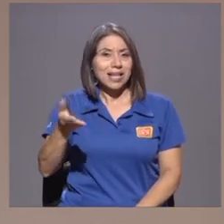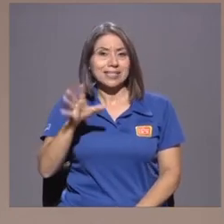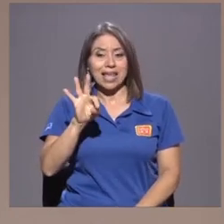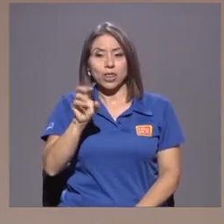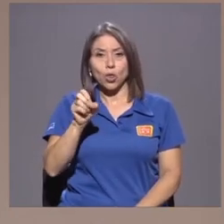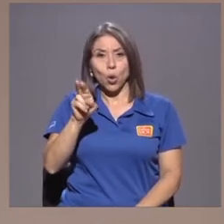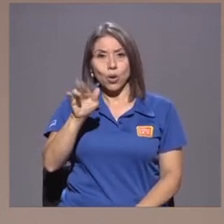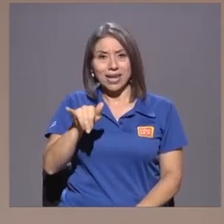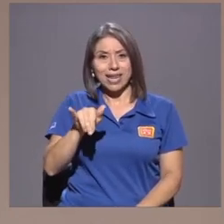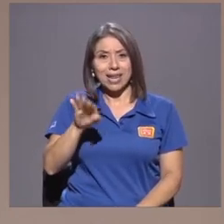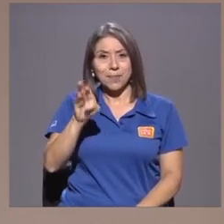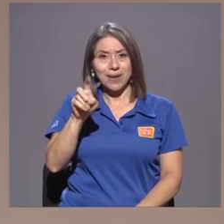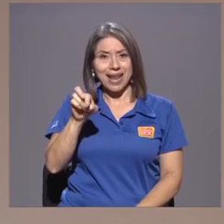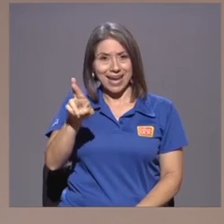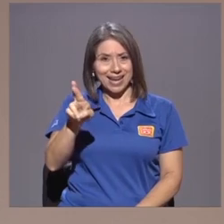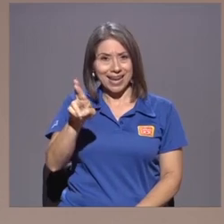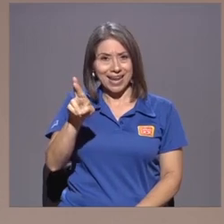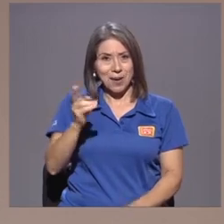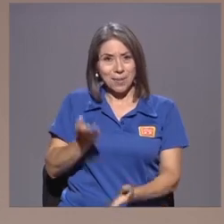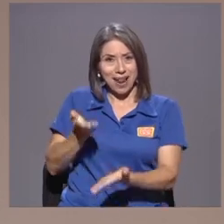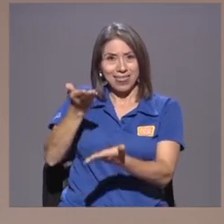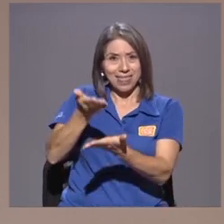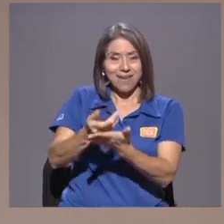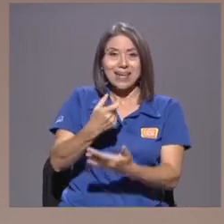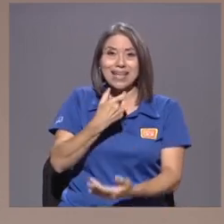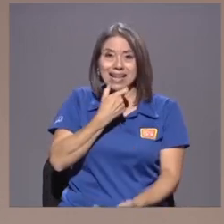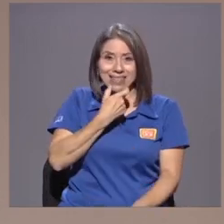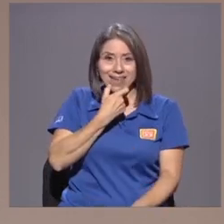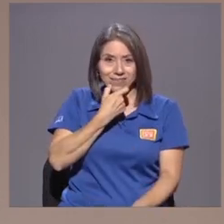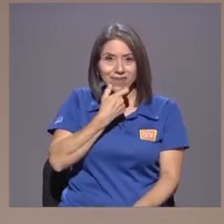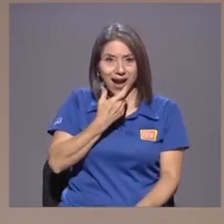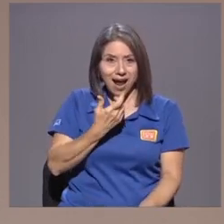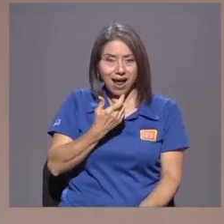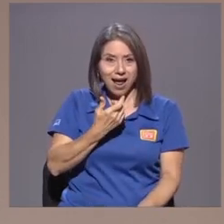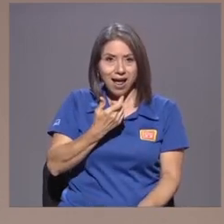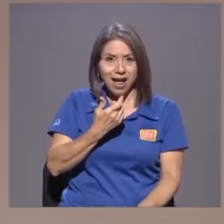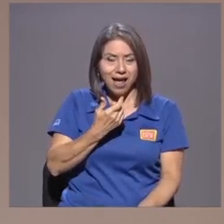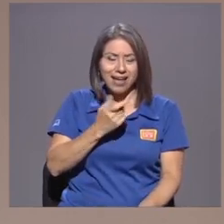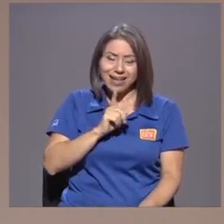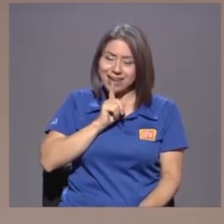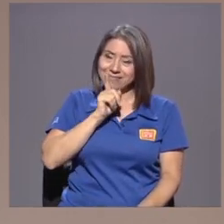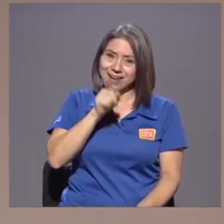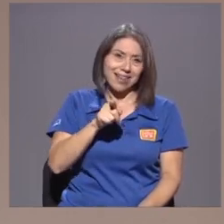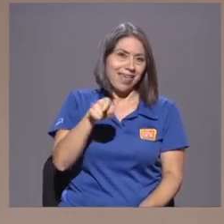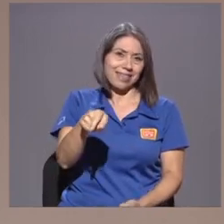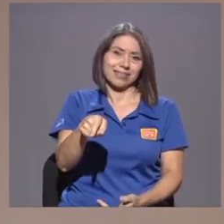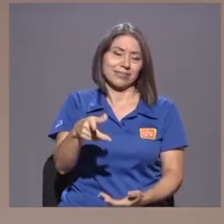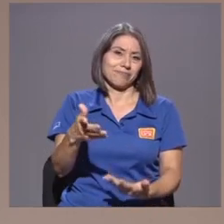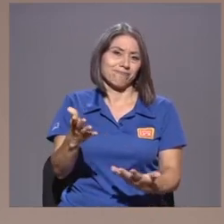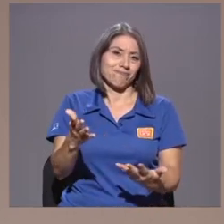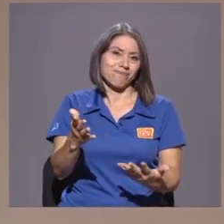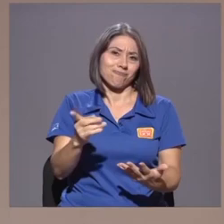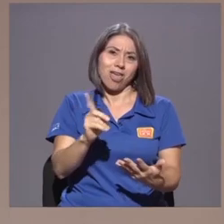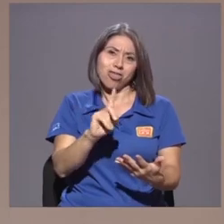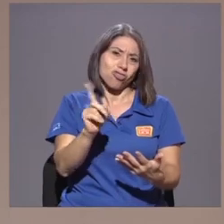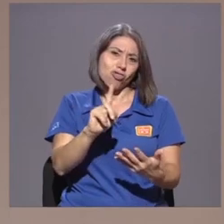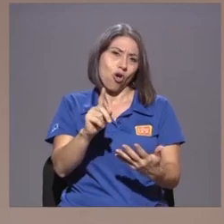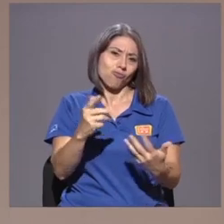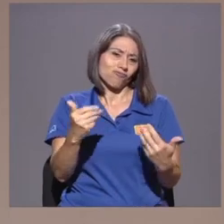planteaba en inglaterra pues en realidad he estado muy lejanas de incluso